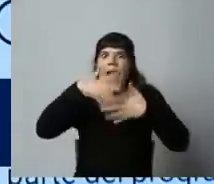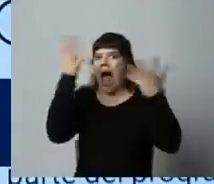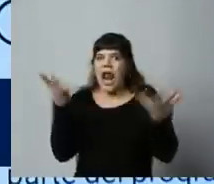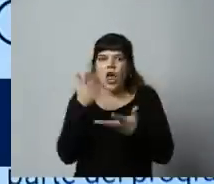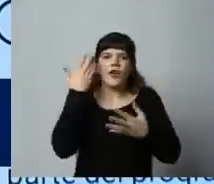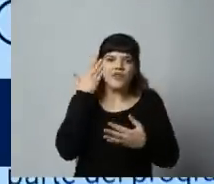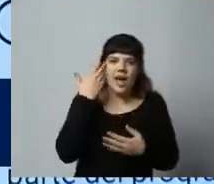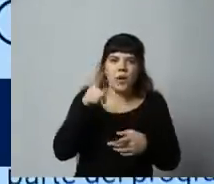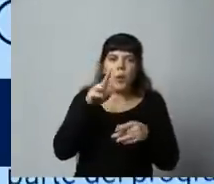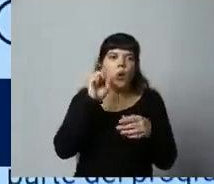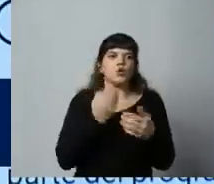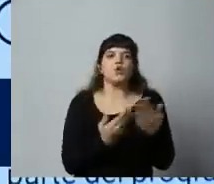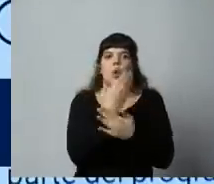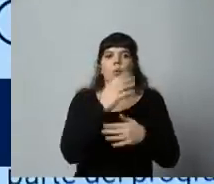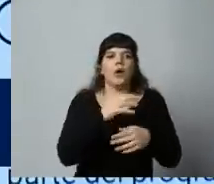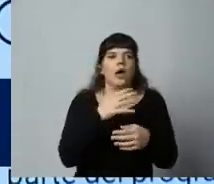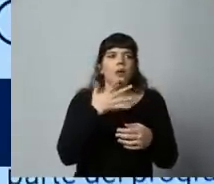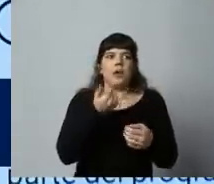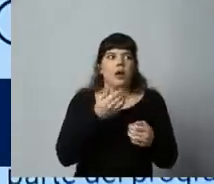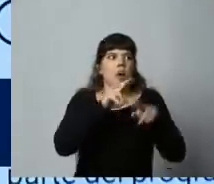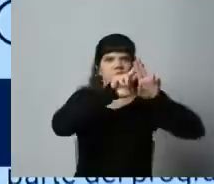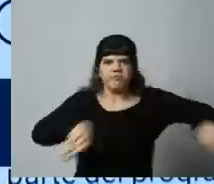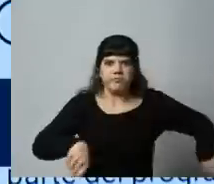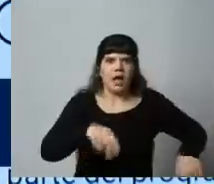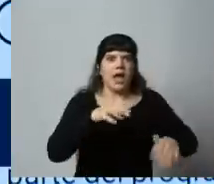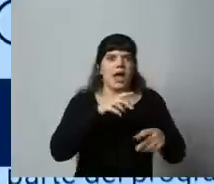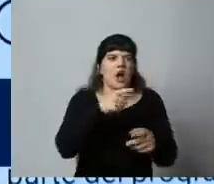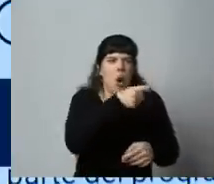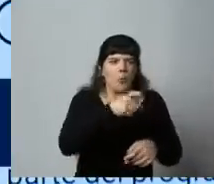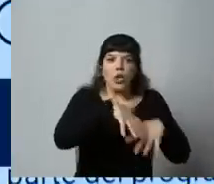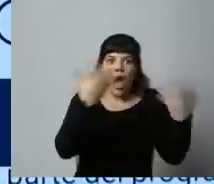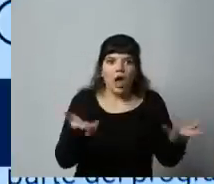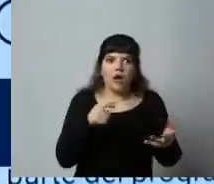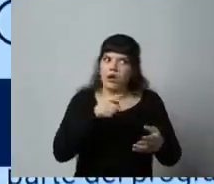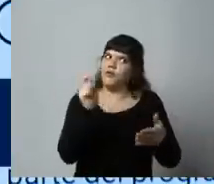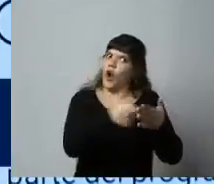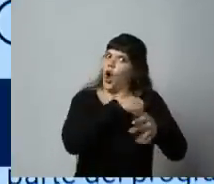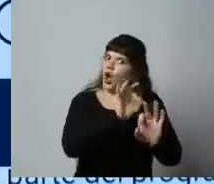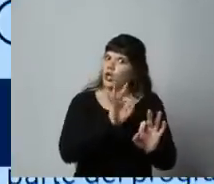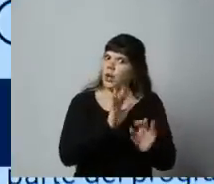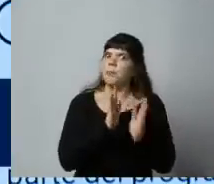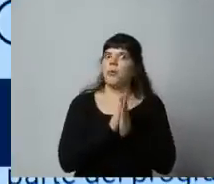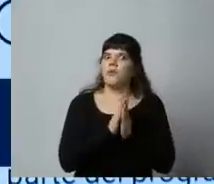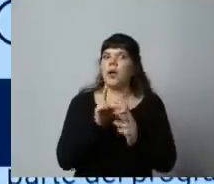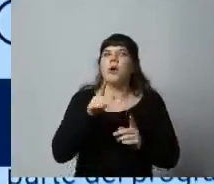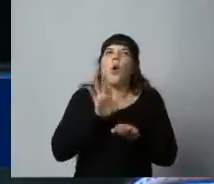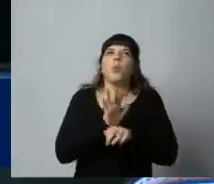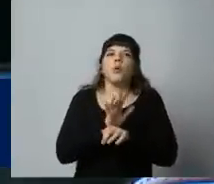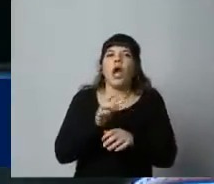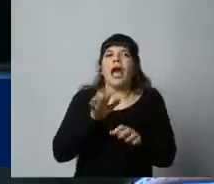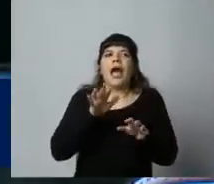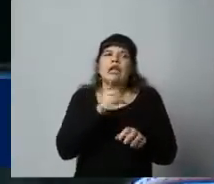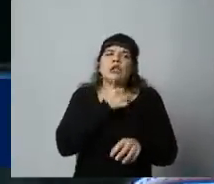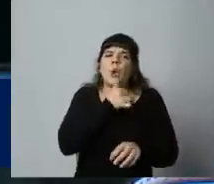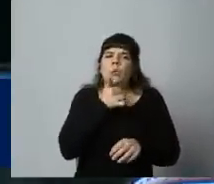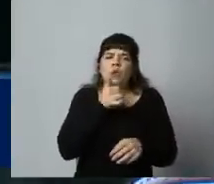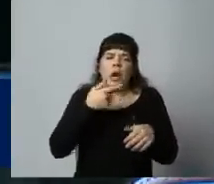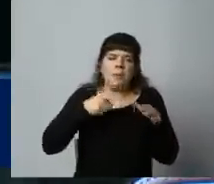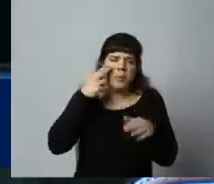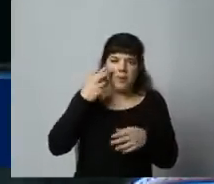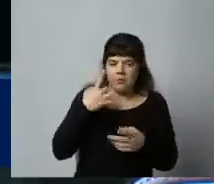Facebook ustedes pusieron por ejemplo hay que exterminar a los comunistas bórrenlo Como si eso de alguna manera resolviera el problema de fondo que es el haberlo